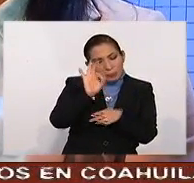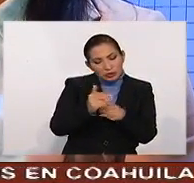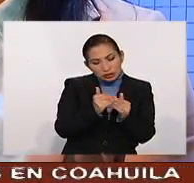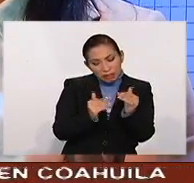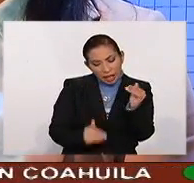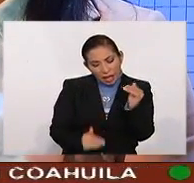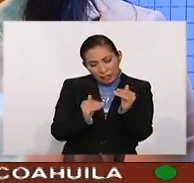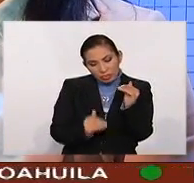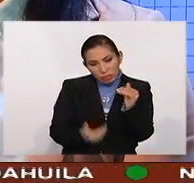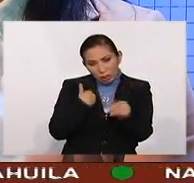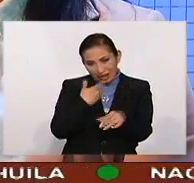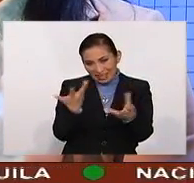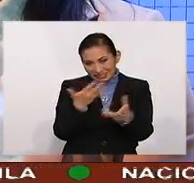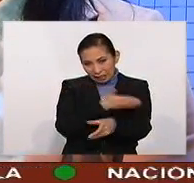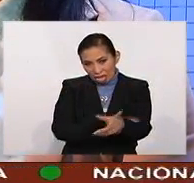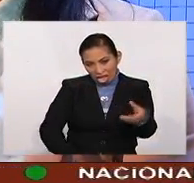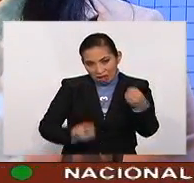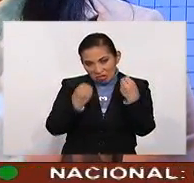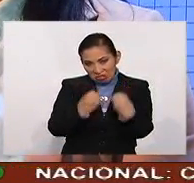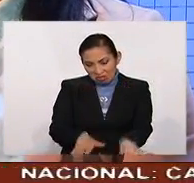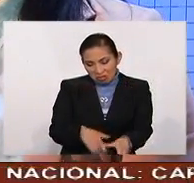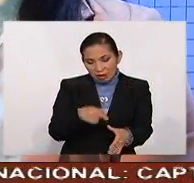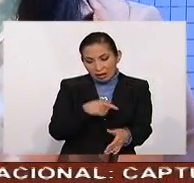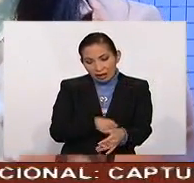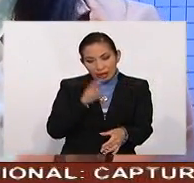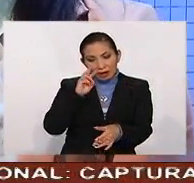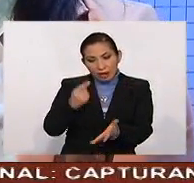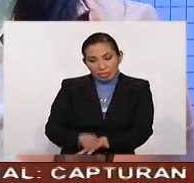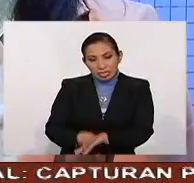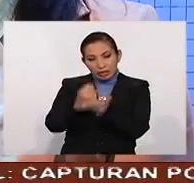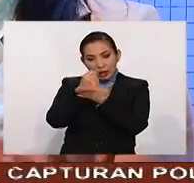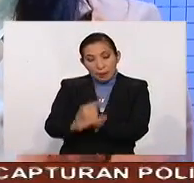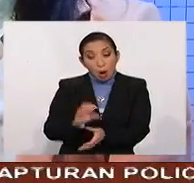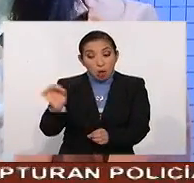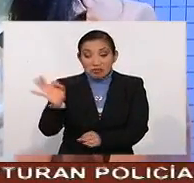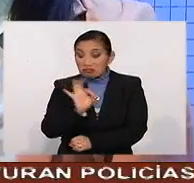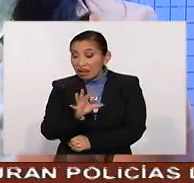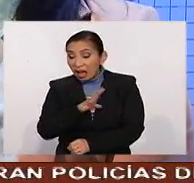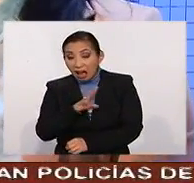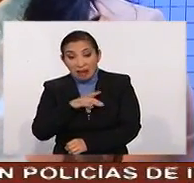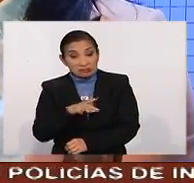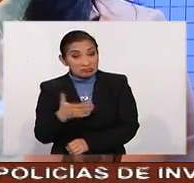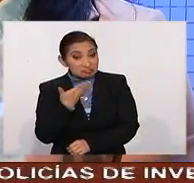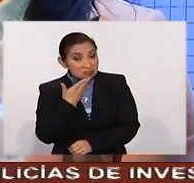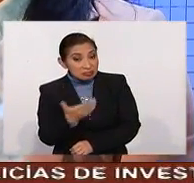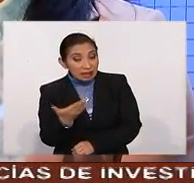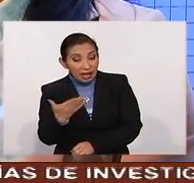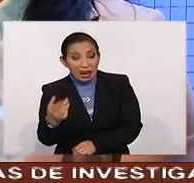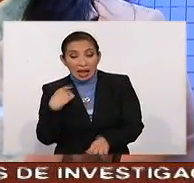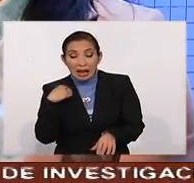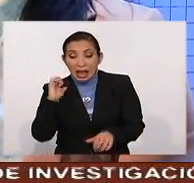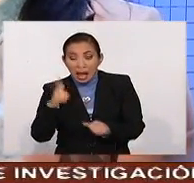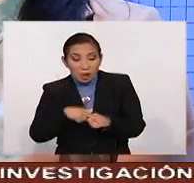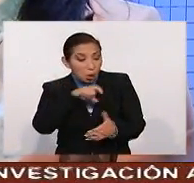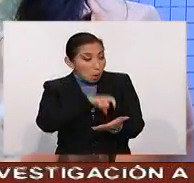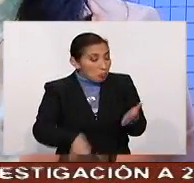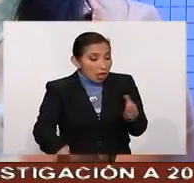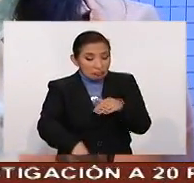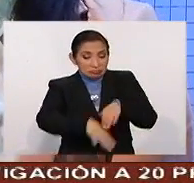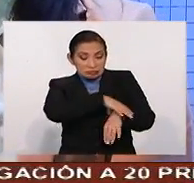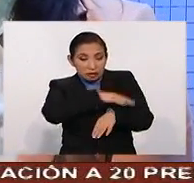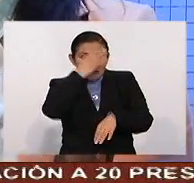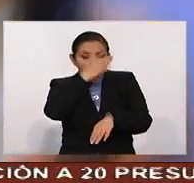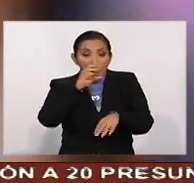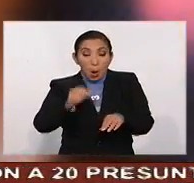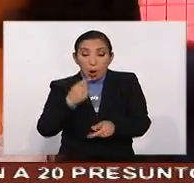las personas amputadas recibe o tiene las posibilidades de adquirir una prótesis o de llevar un